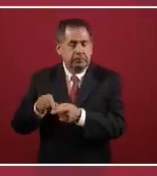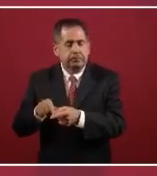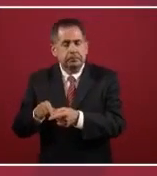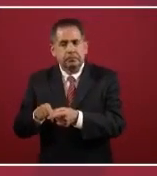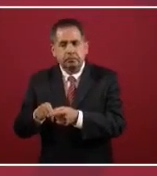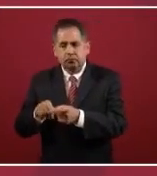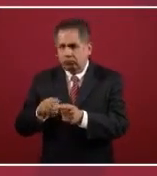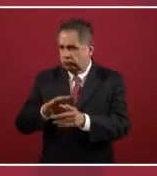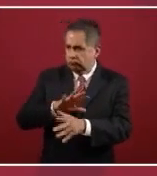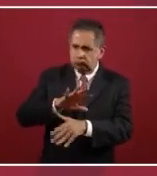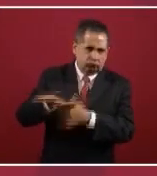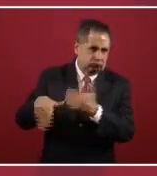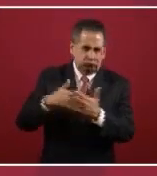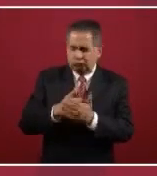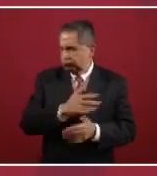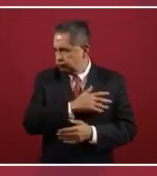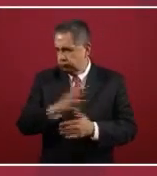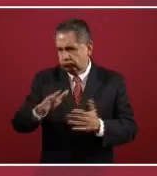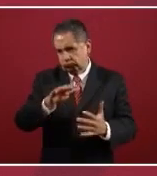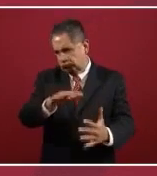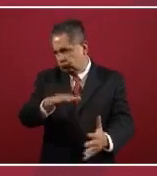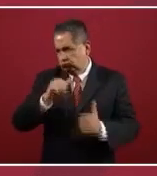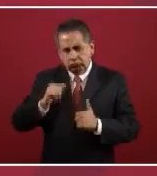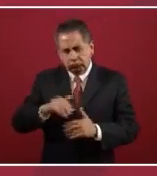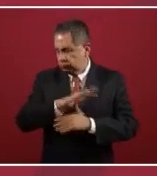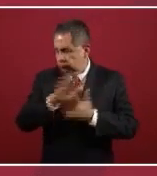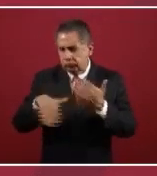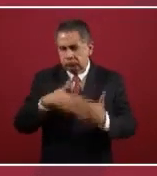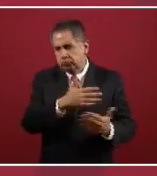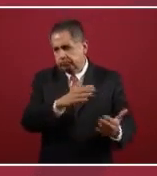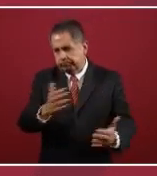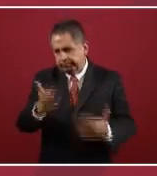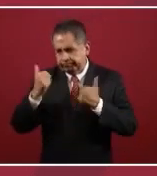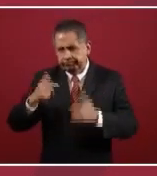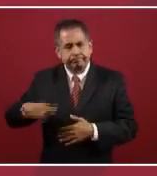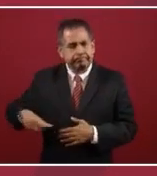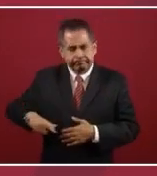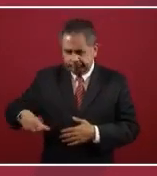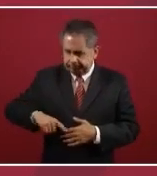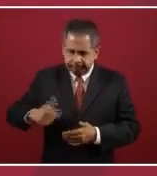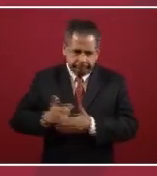es todo precio de garantía, no hay límite.